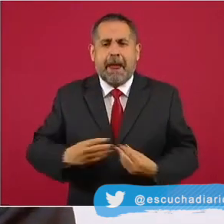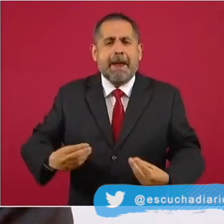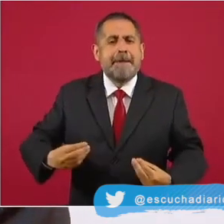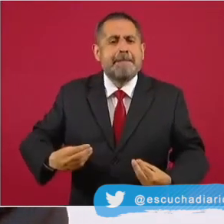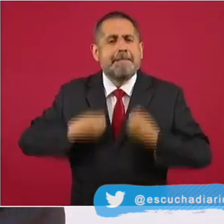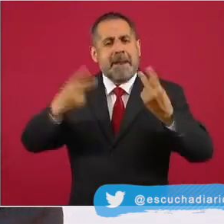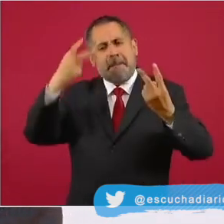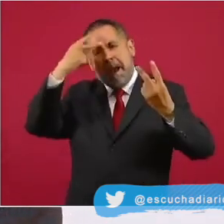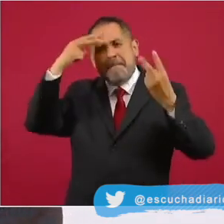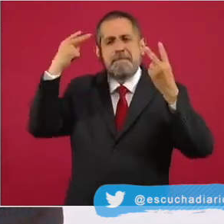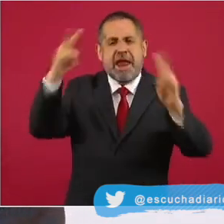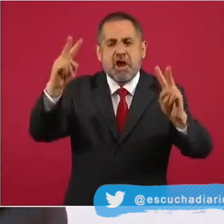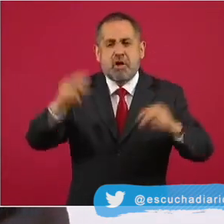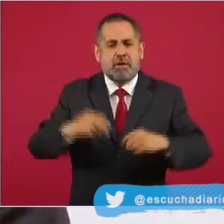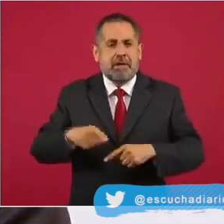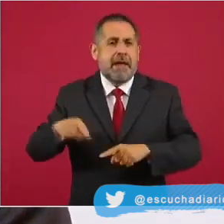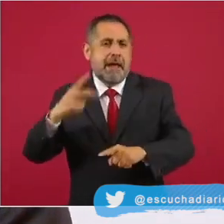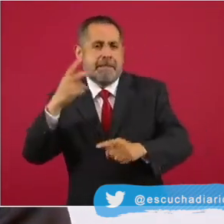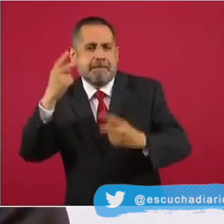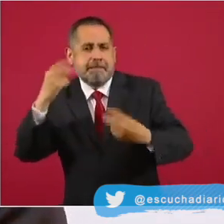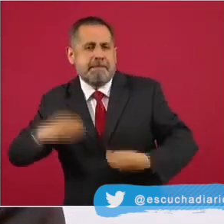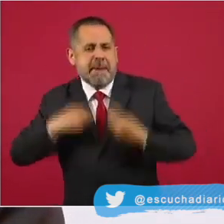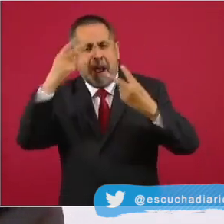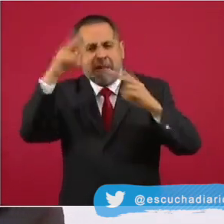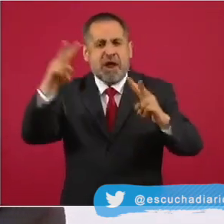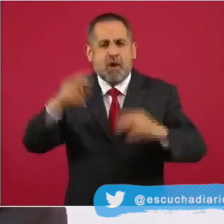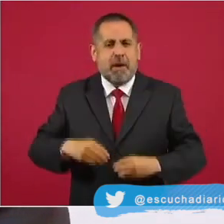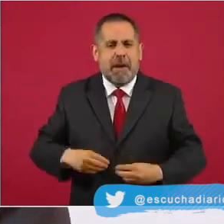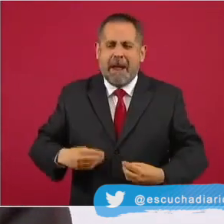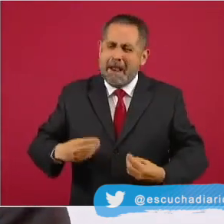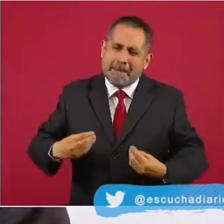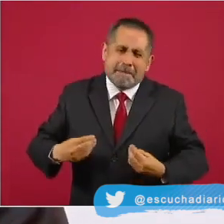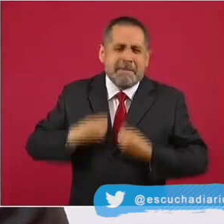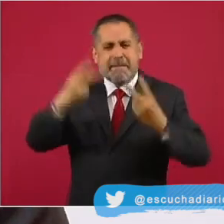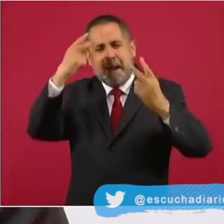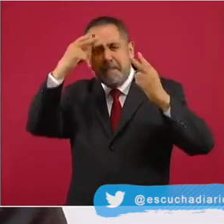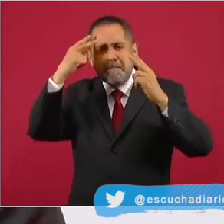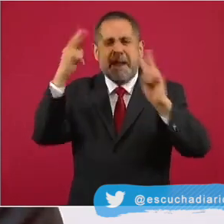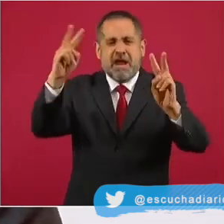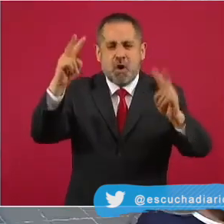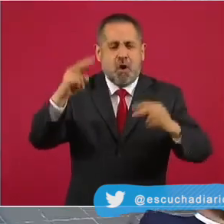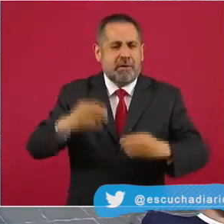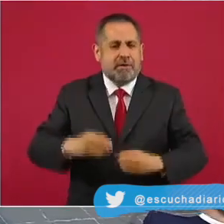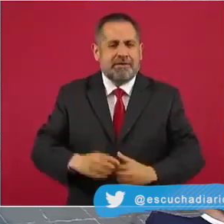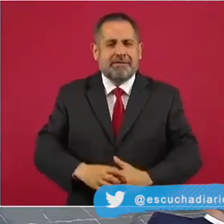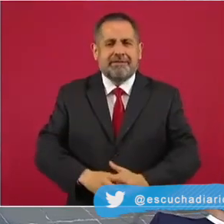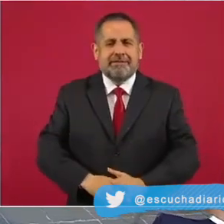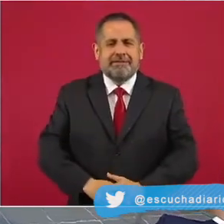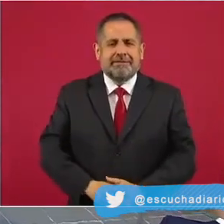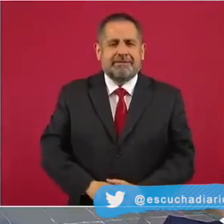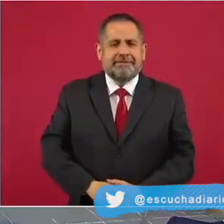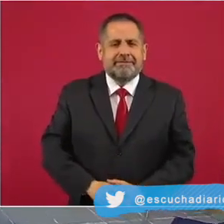México! ¡Viva México! ¡Viva México!